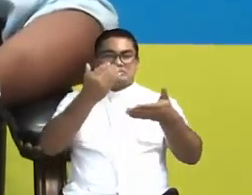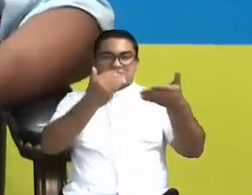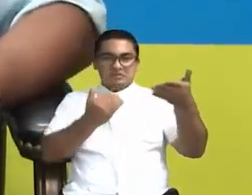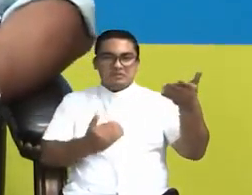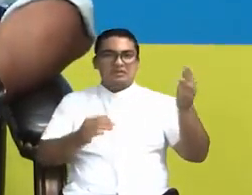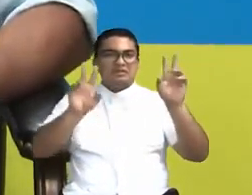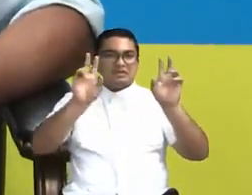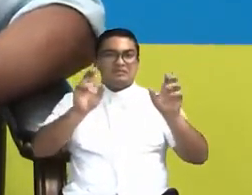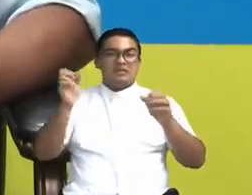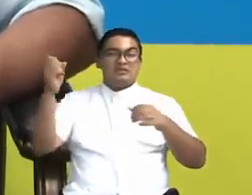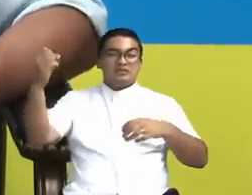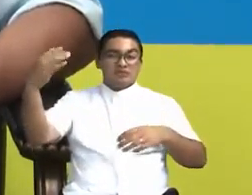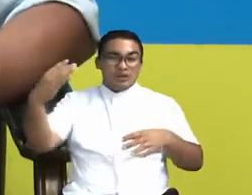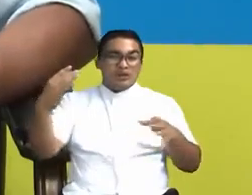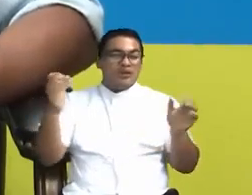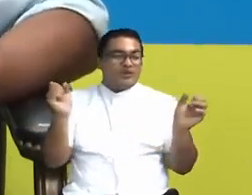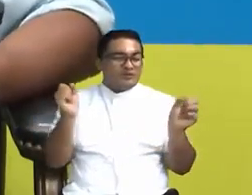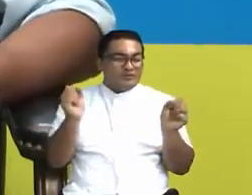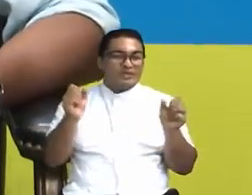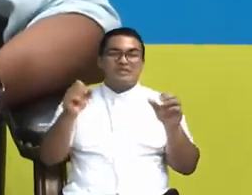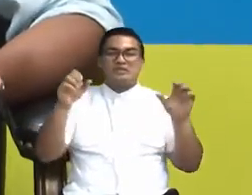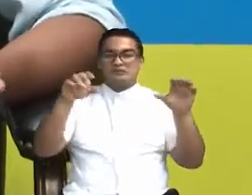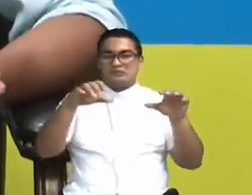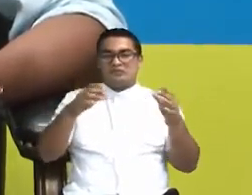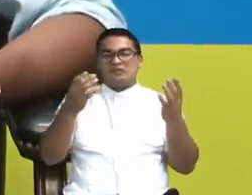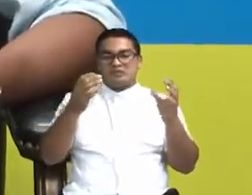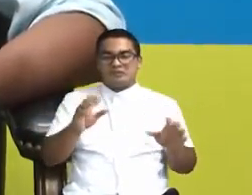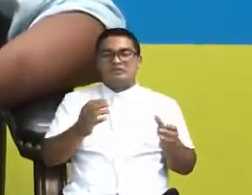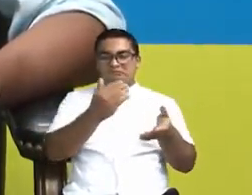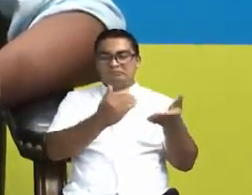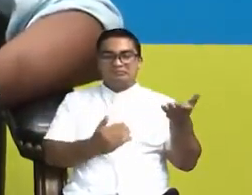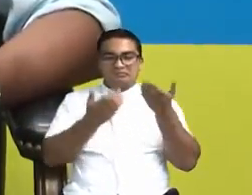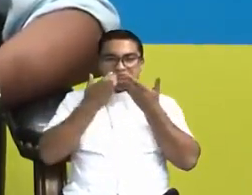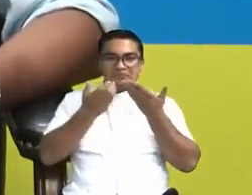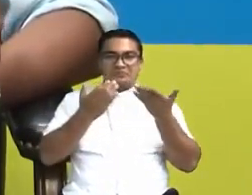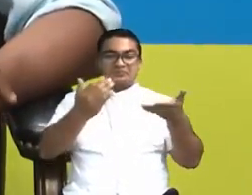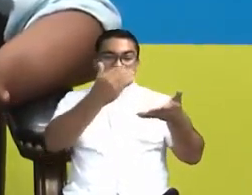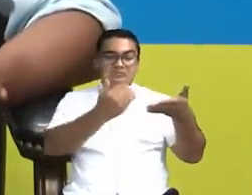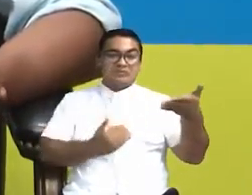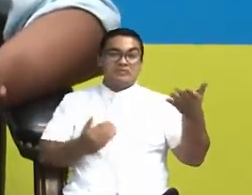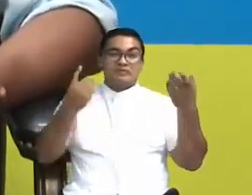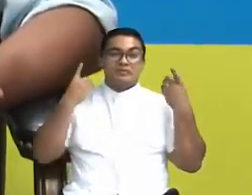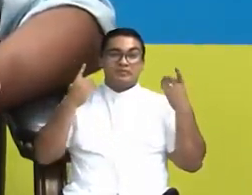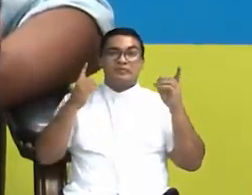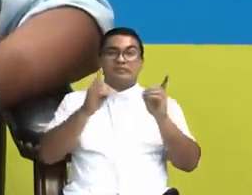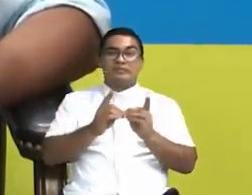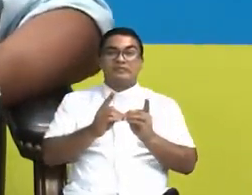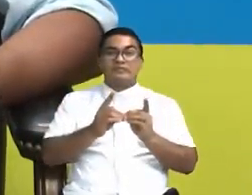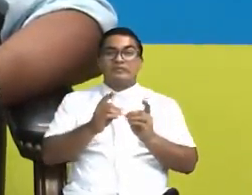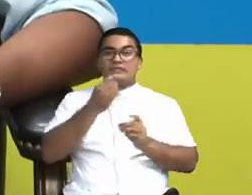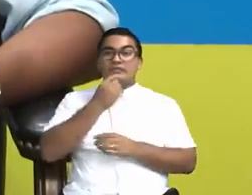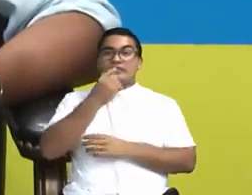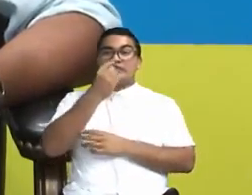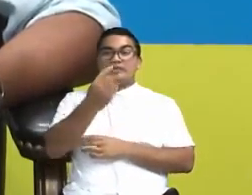tiempo, las lluvias, el clima, la humedad. El director de meteorología